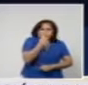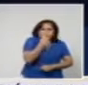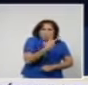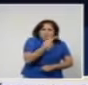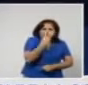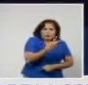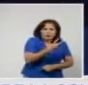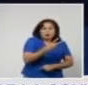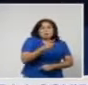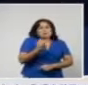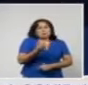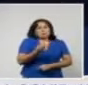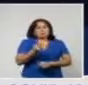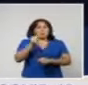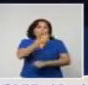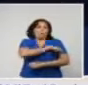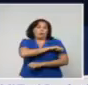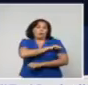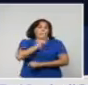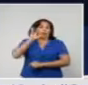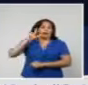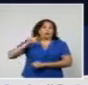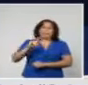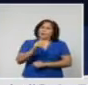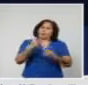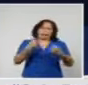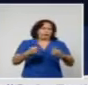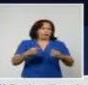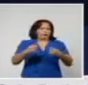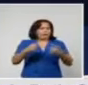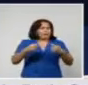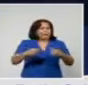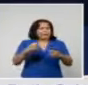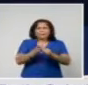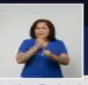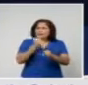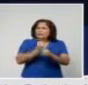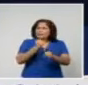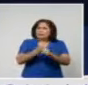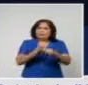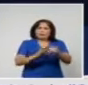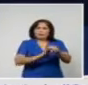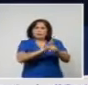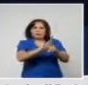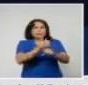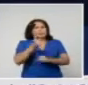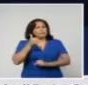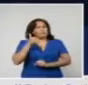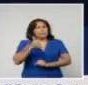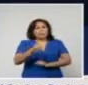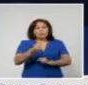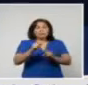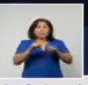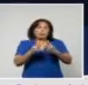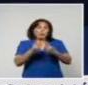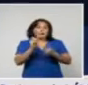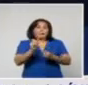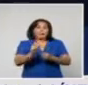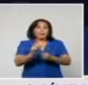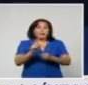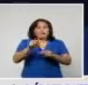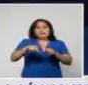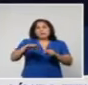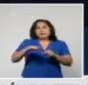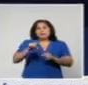de toda la atención con que se ha trabajado la pandemia, que por el descuido, por